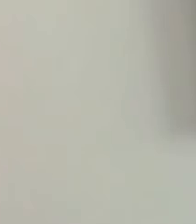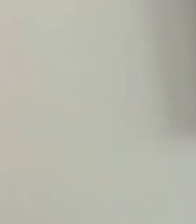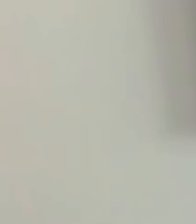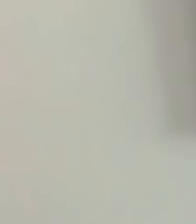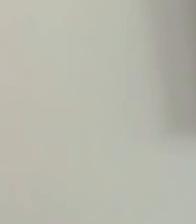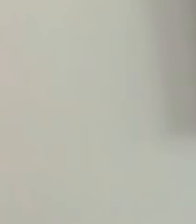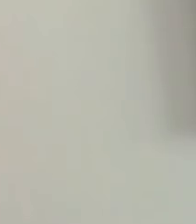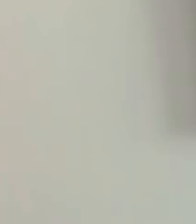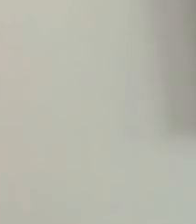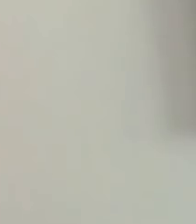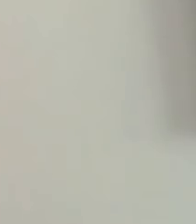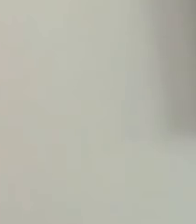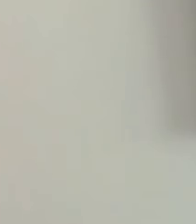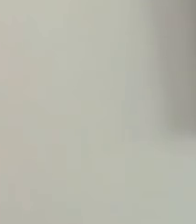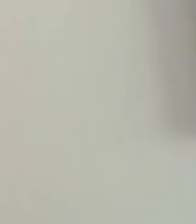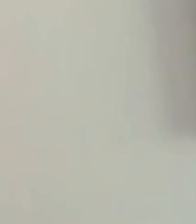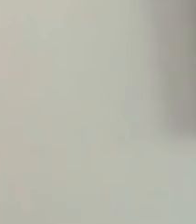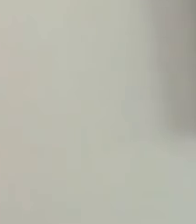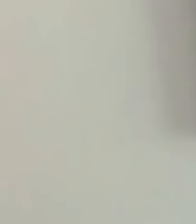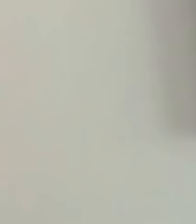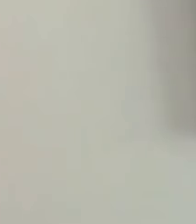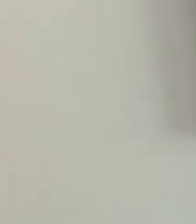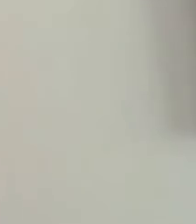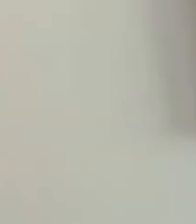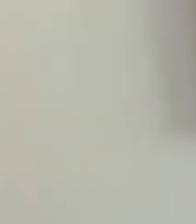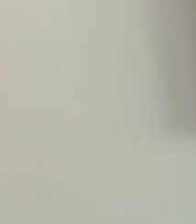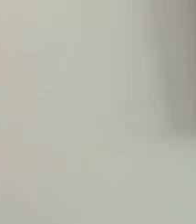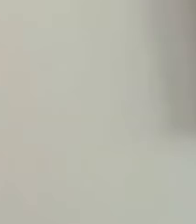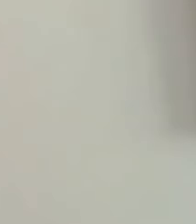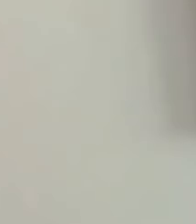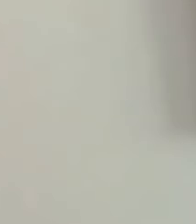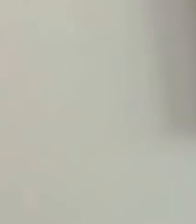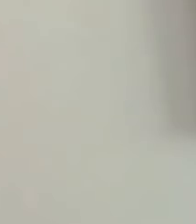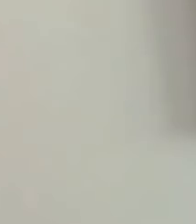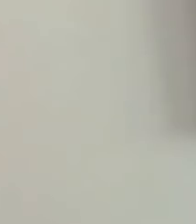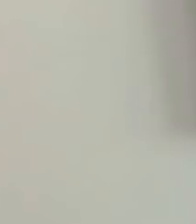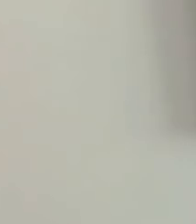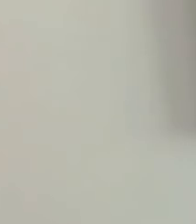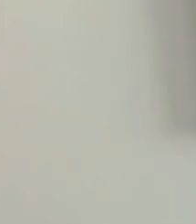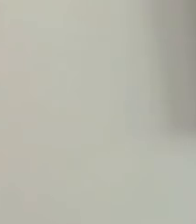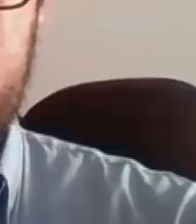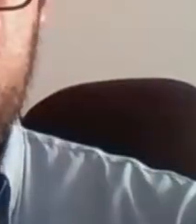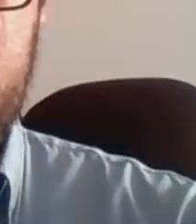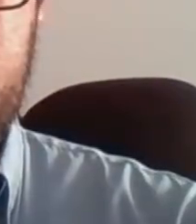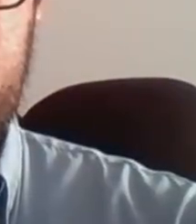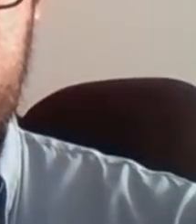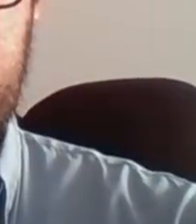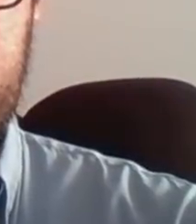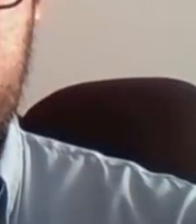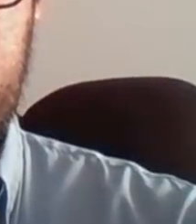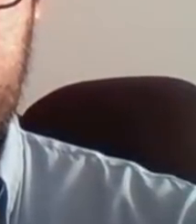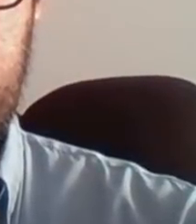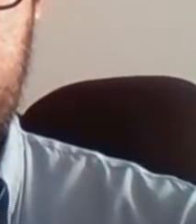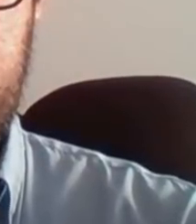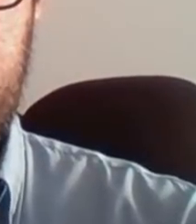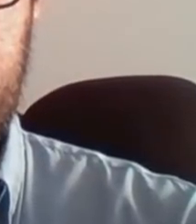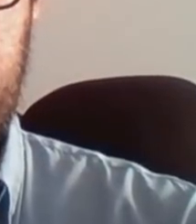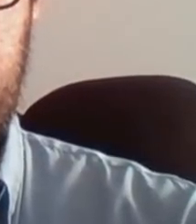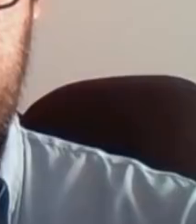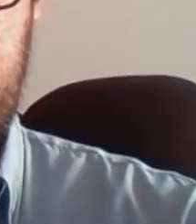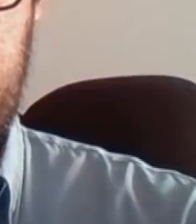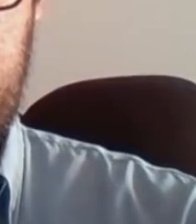Todos. Hola, buenas tardes, gracias por la invitación, encantado. Bueno, señor Macera, en principio, su opinión, la impresión que le deja, pues,